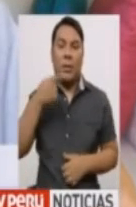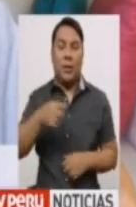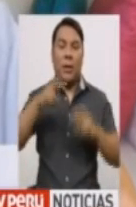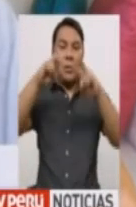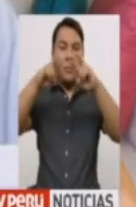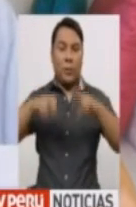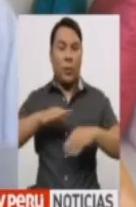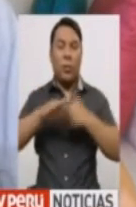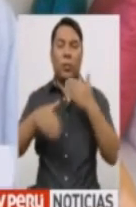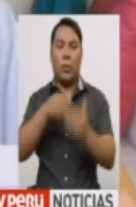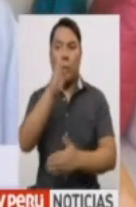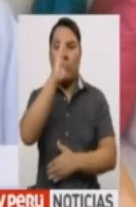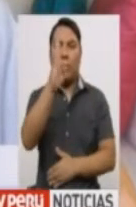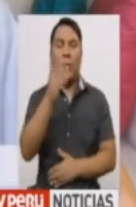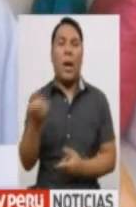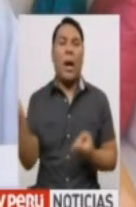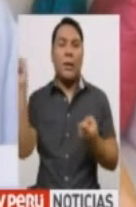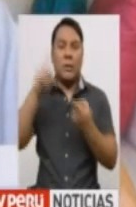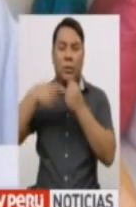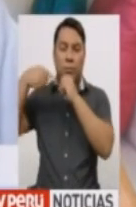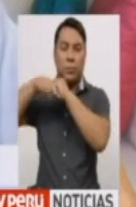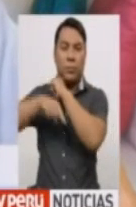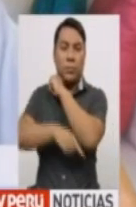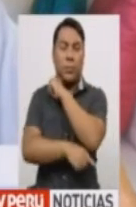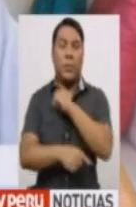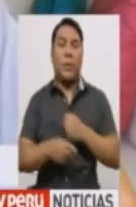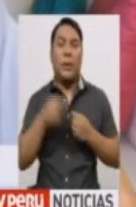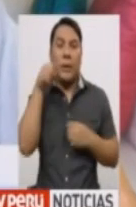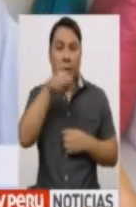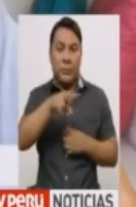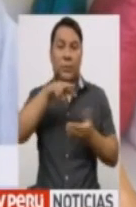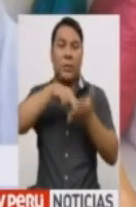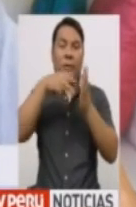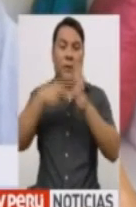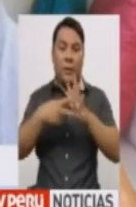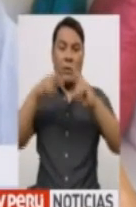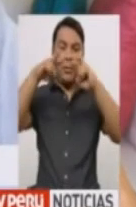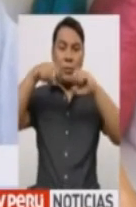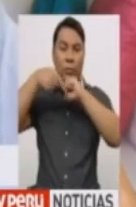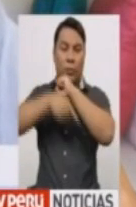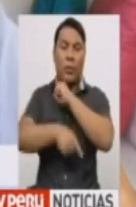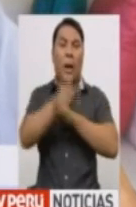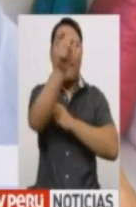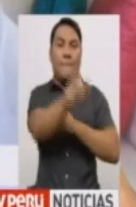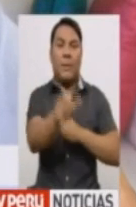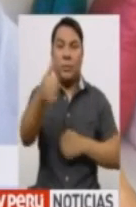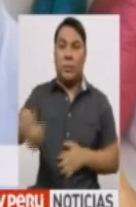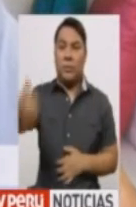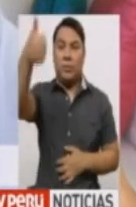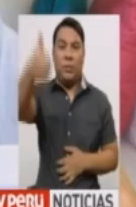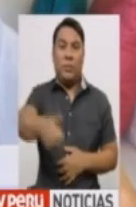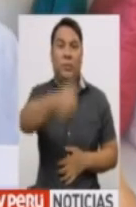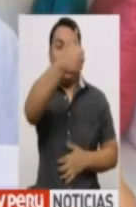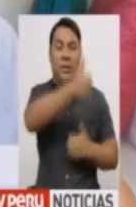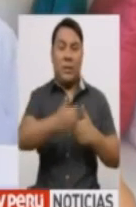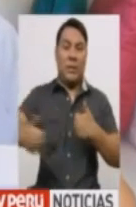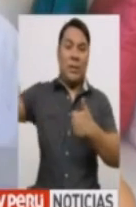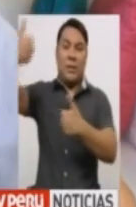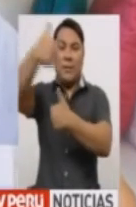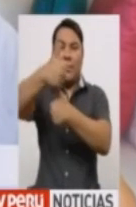con todo rigor y hasta las últimas consecuencias. Si ello significa investigar a los funcionarios del Estado de la mayor jerarquía,